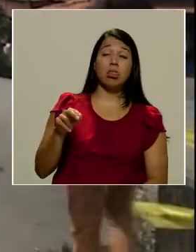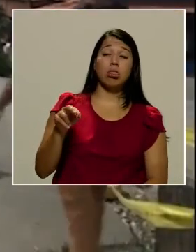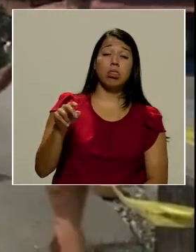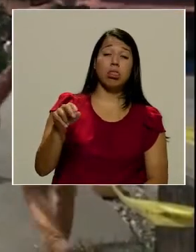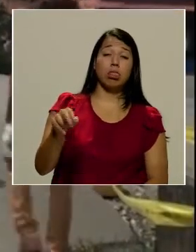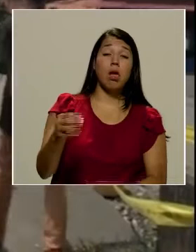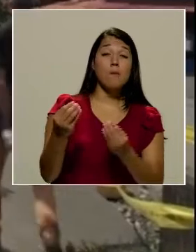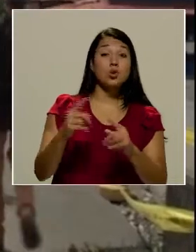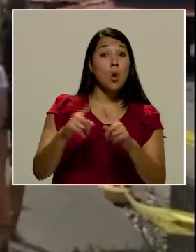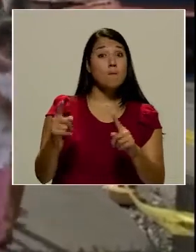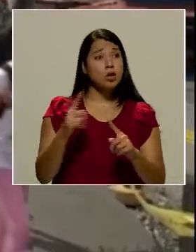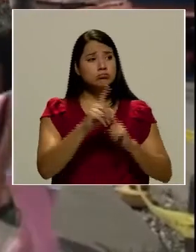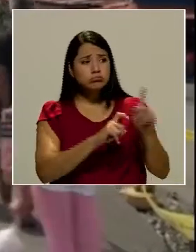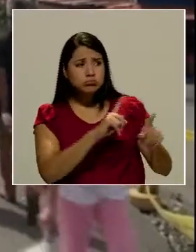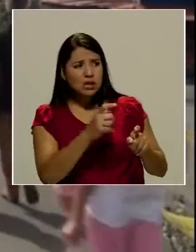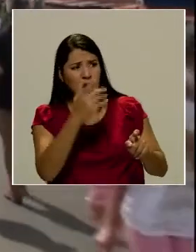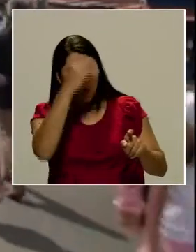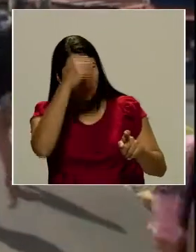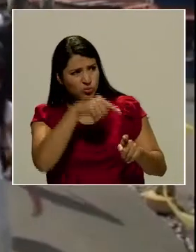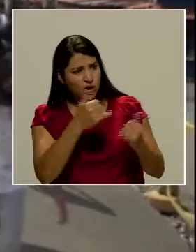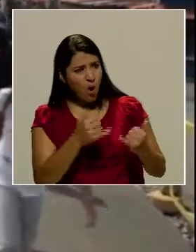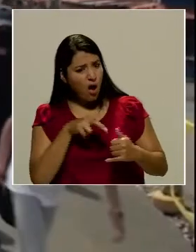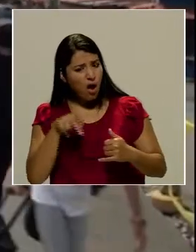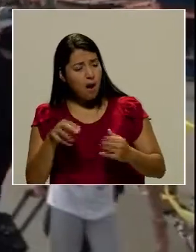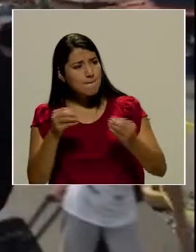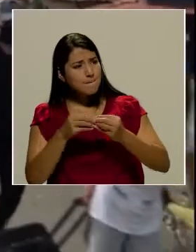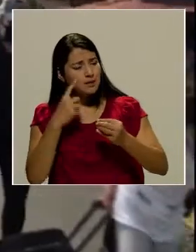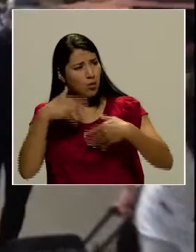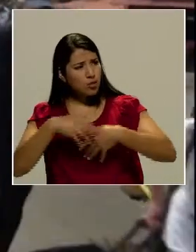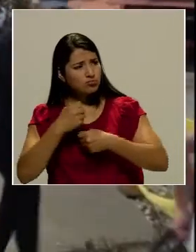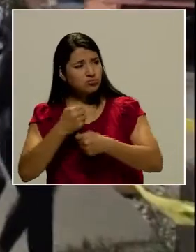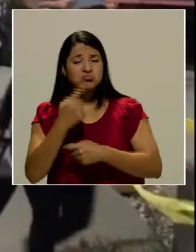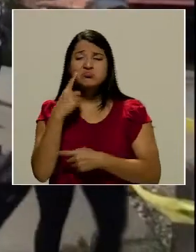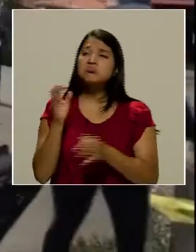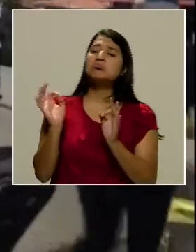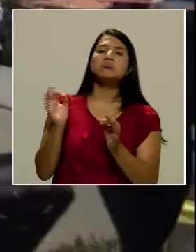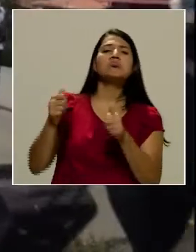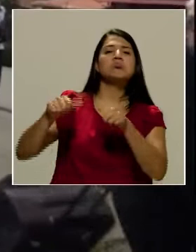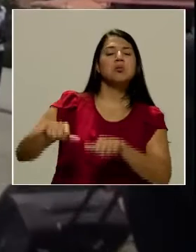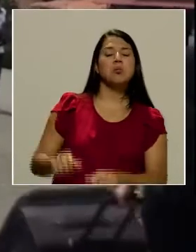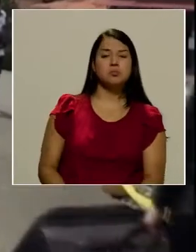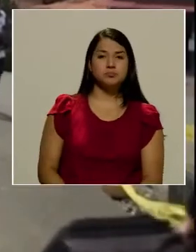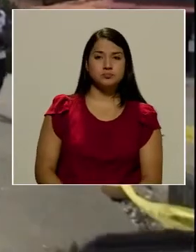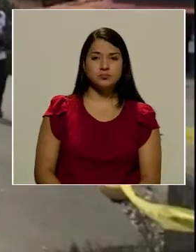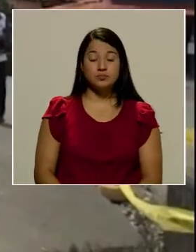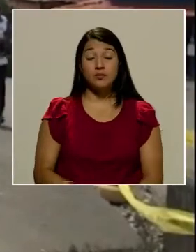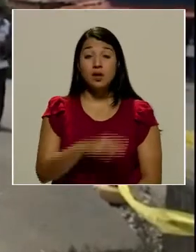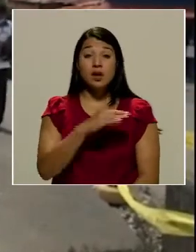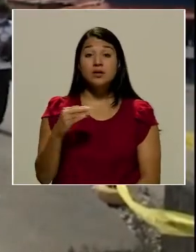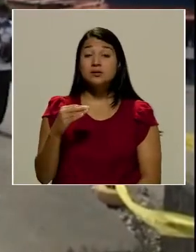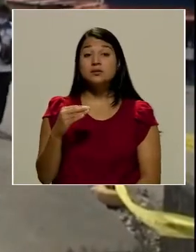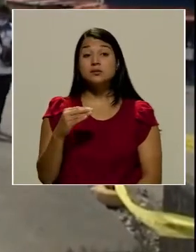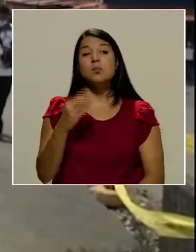14 este jueves ven con buenos ojos la manifestación de protesta que se realiza en el puente sobre el río Jilguero y que tiene el